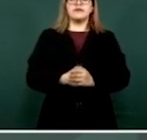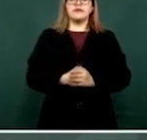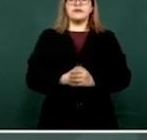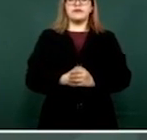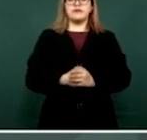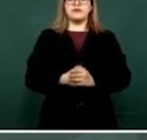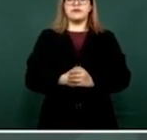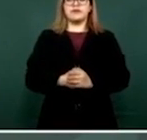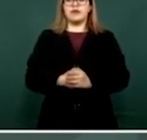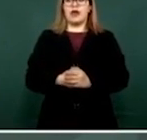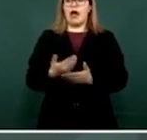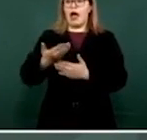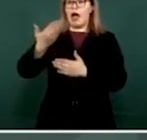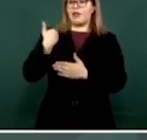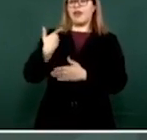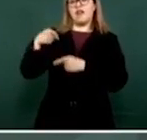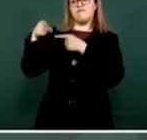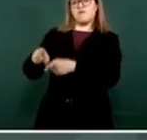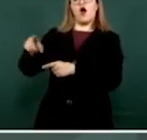Se les echaba la culpa de todo.